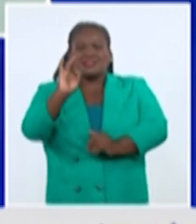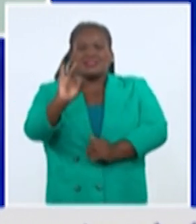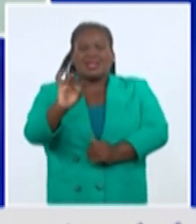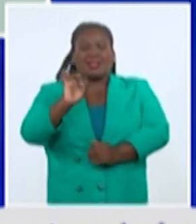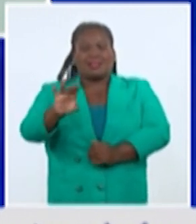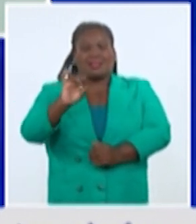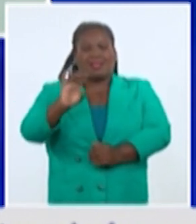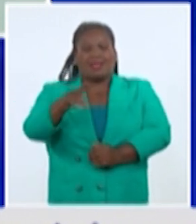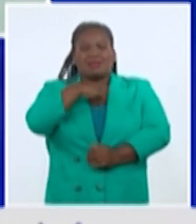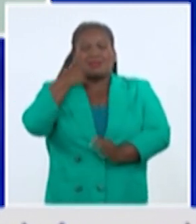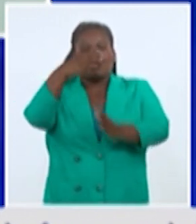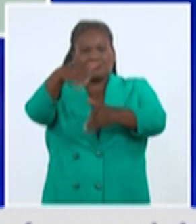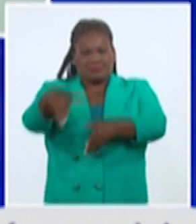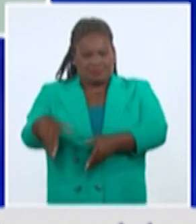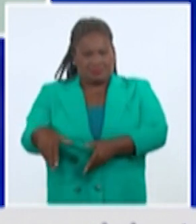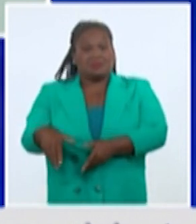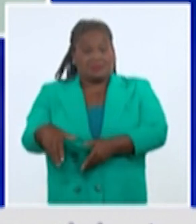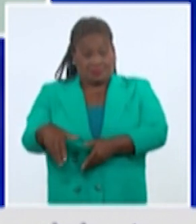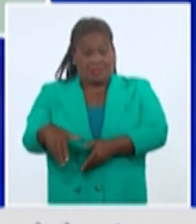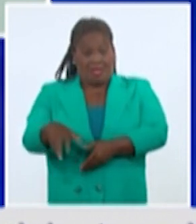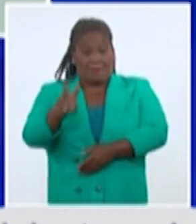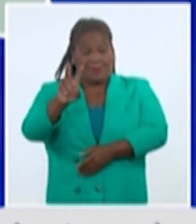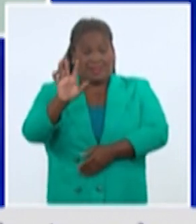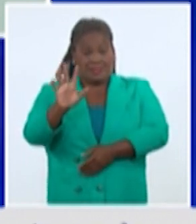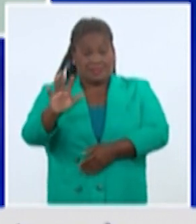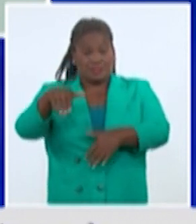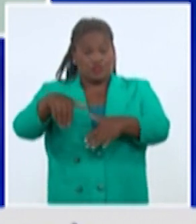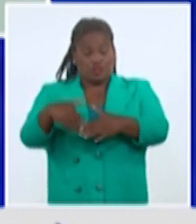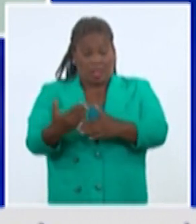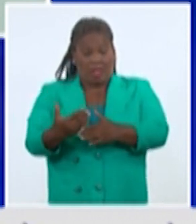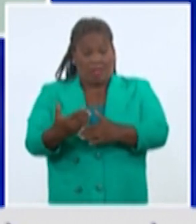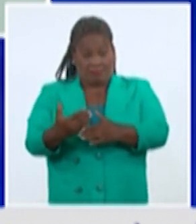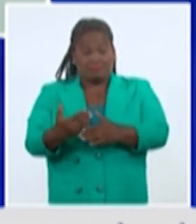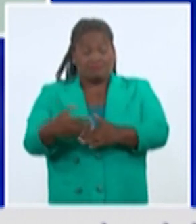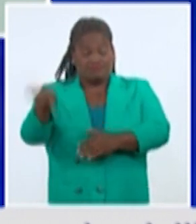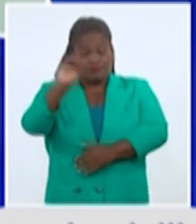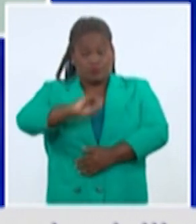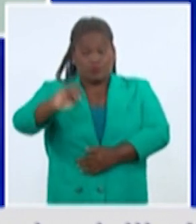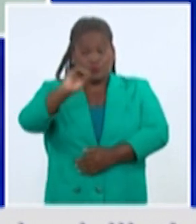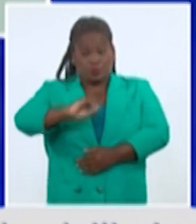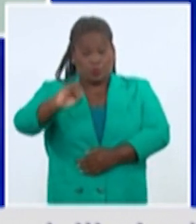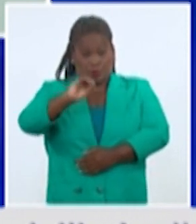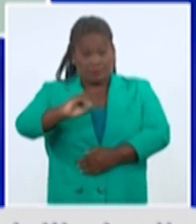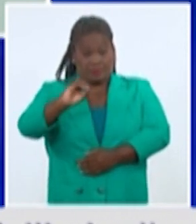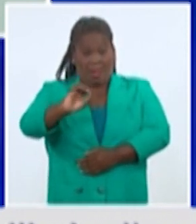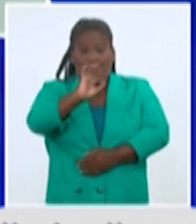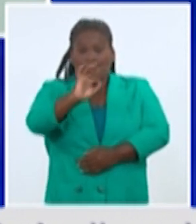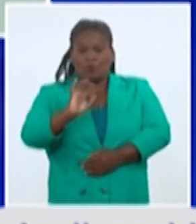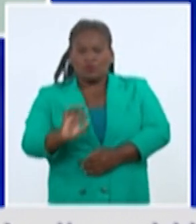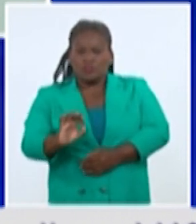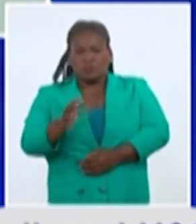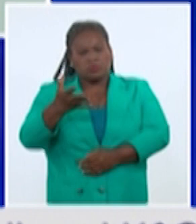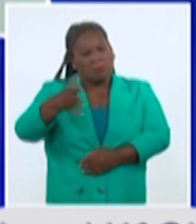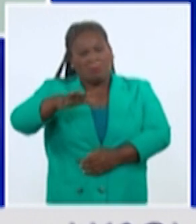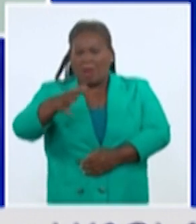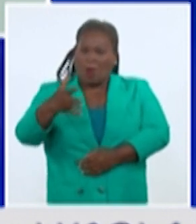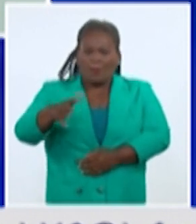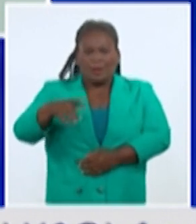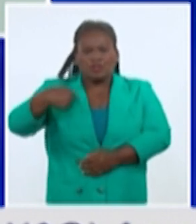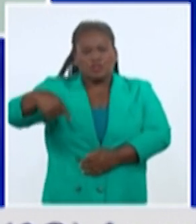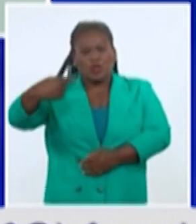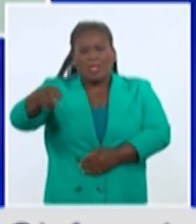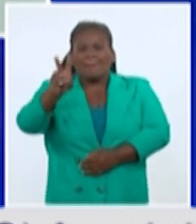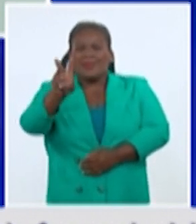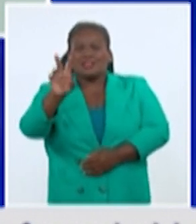fallecidos en estos primeros 25 días del mes de octubre, promediando 28 diariamente,